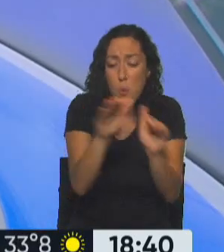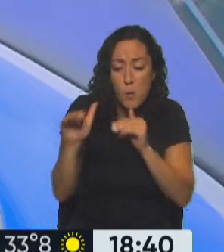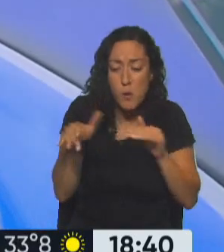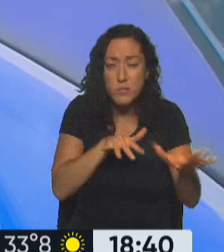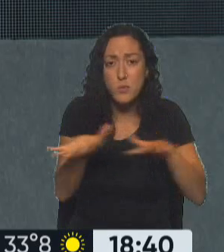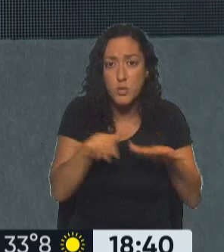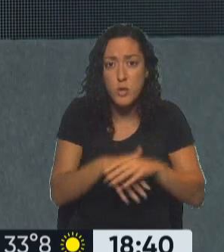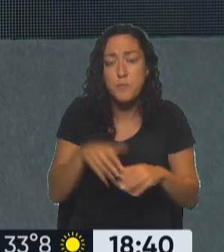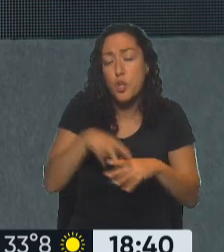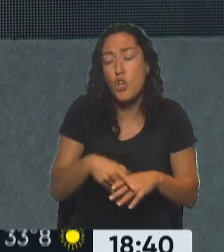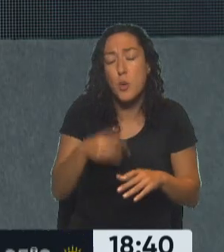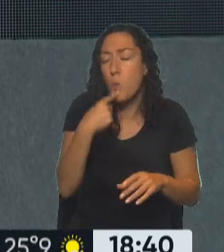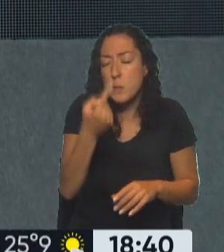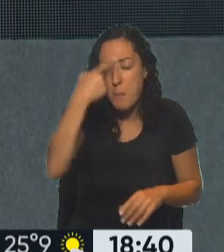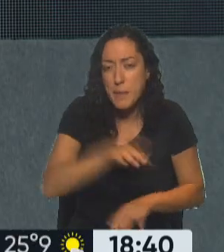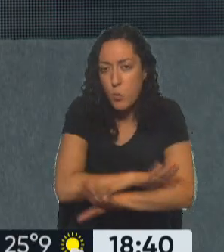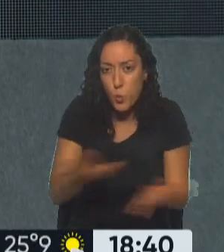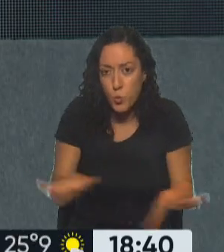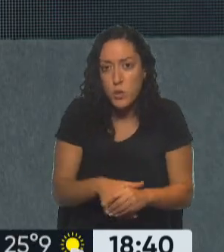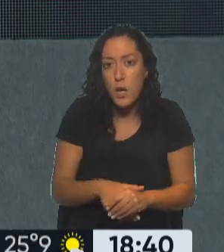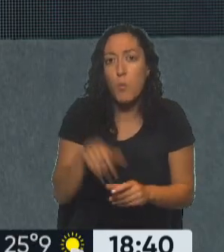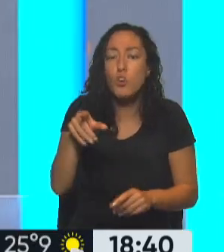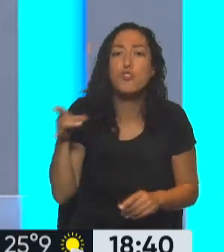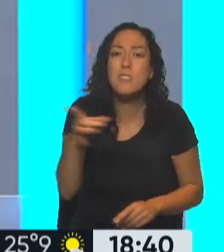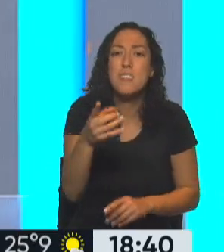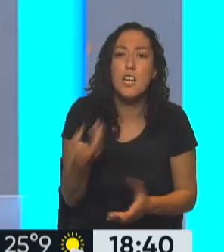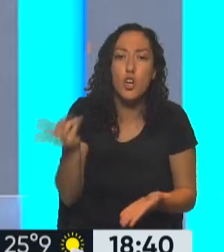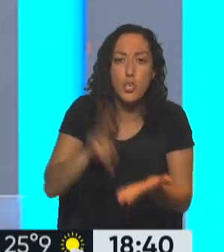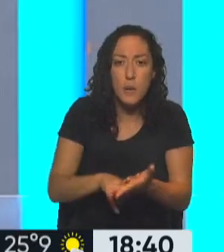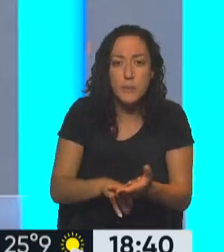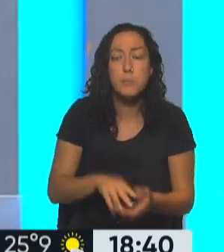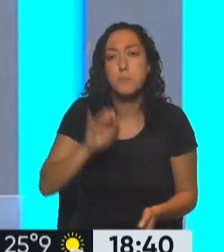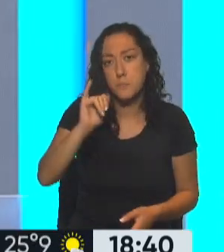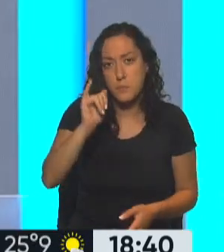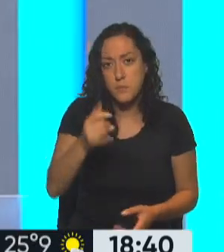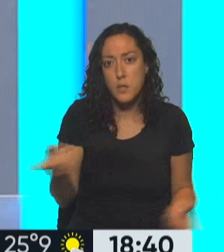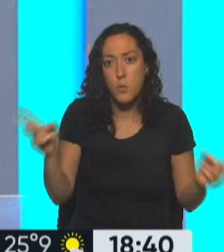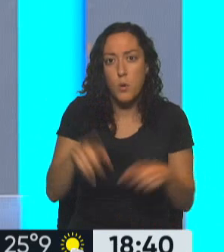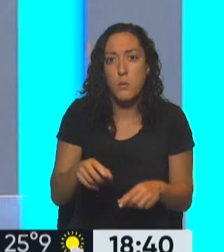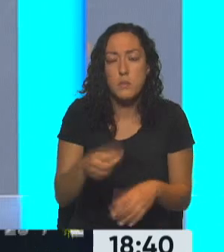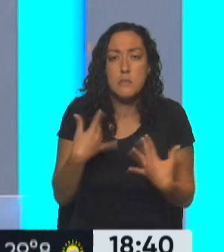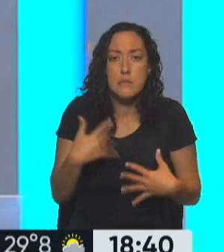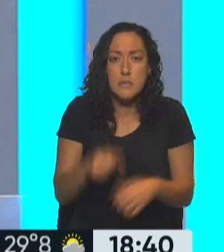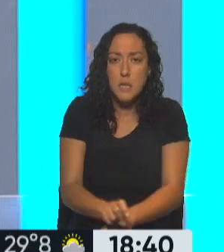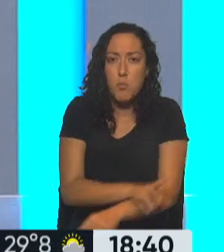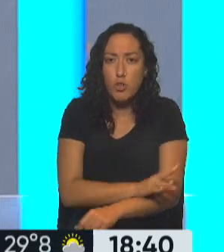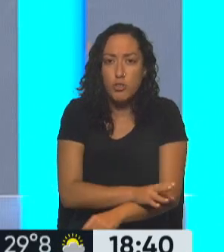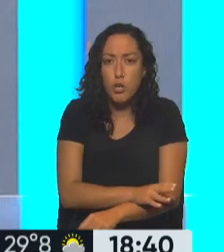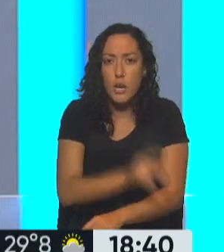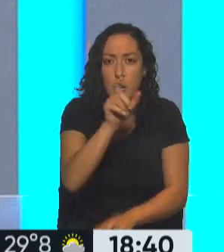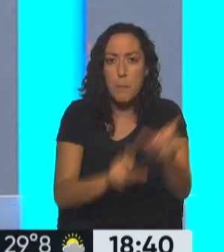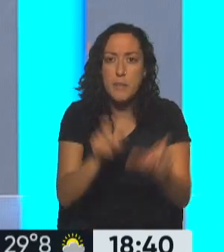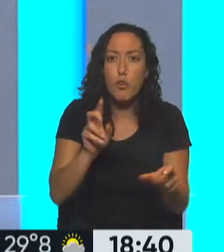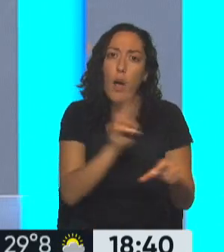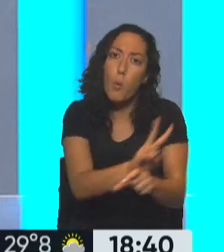respuesta breve porque tengo que ir al corte. Sí, claro. ¿Volviste a viajar en tren? Volví a viajar en tren y me emociona mucho ver cómo los usuarios los